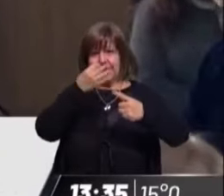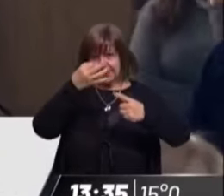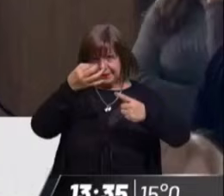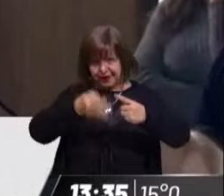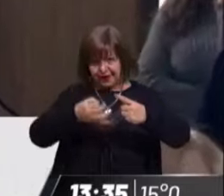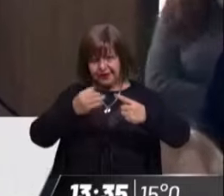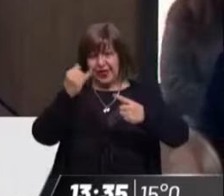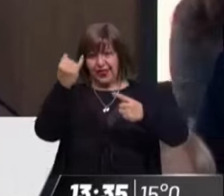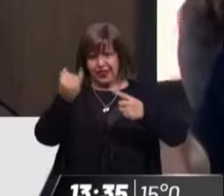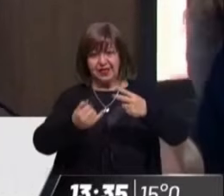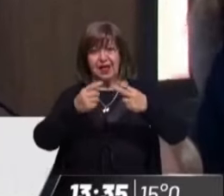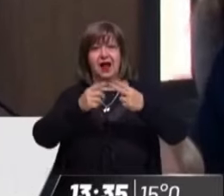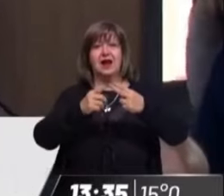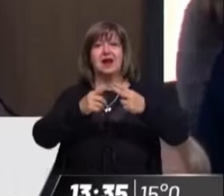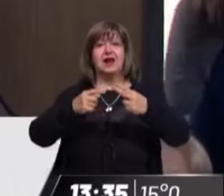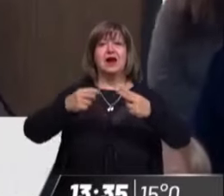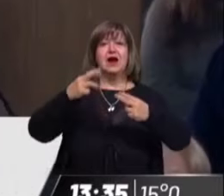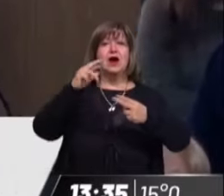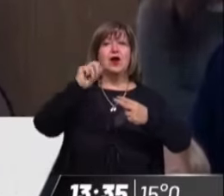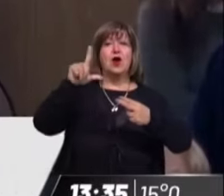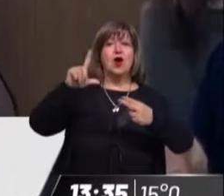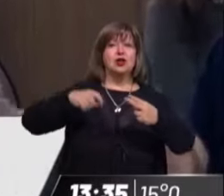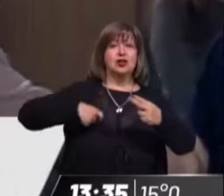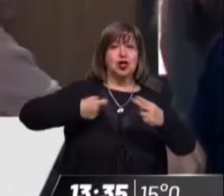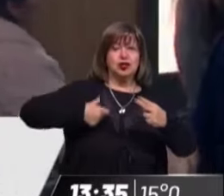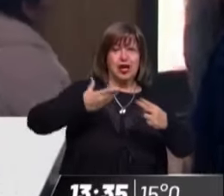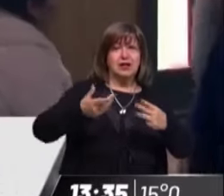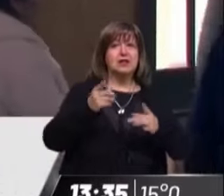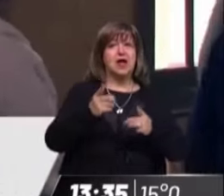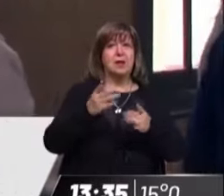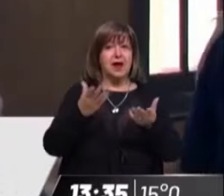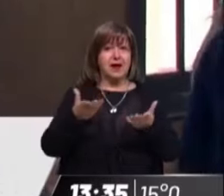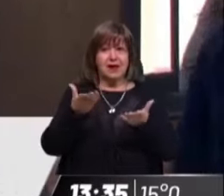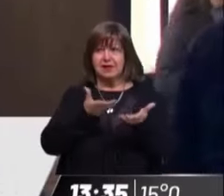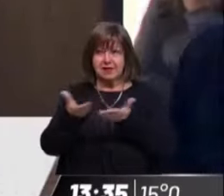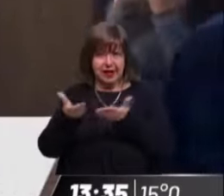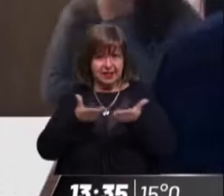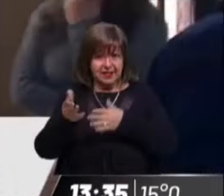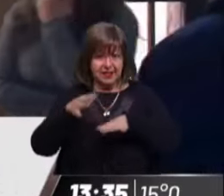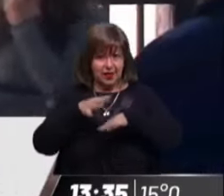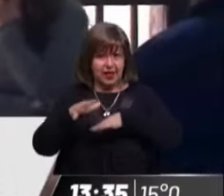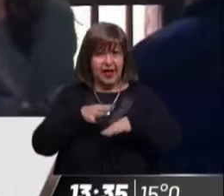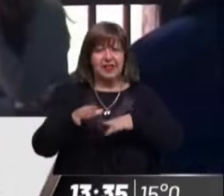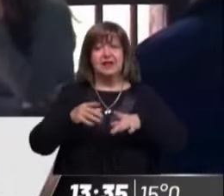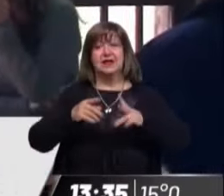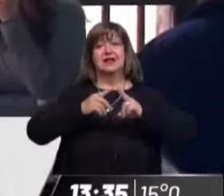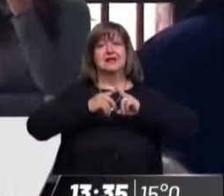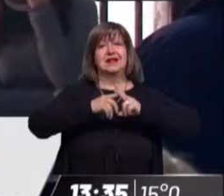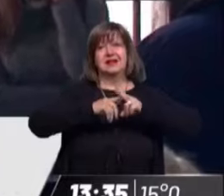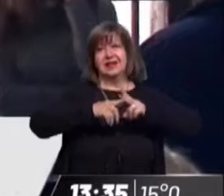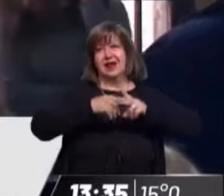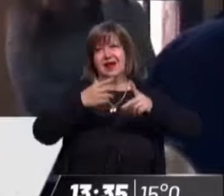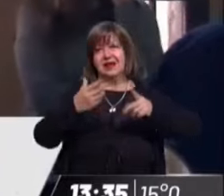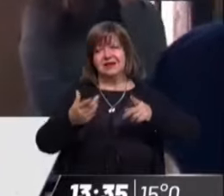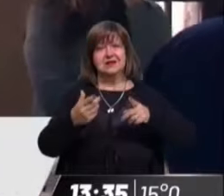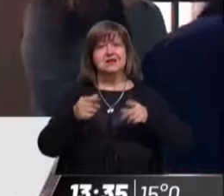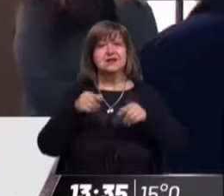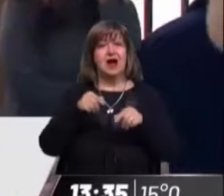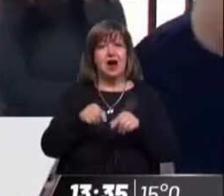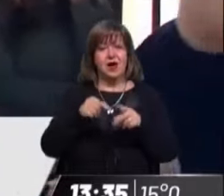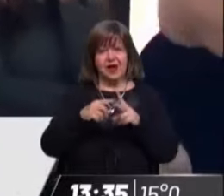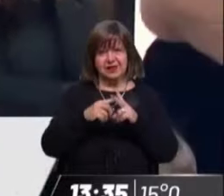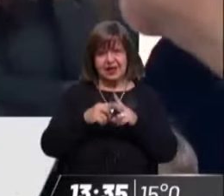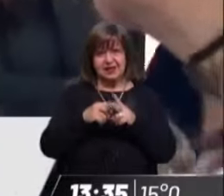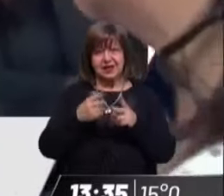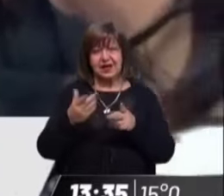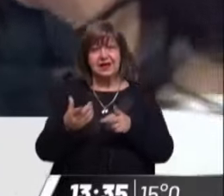de el rol social con las diferentes actividades como tenemos acá. Lo que son los talleres, en realidad estamos en el marco